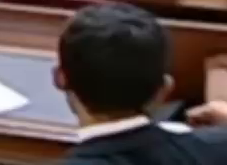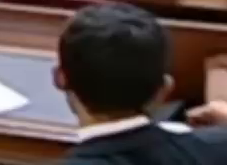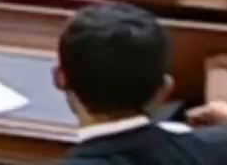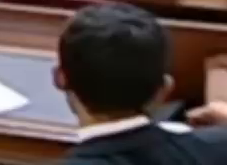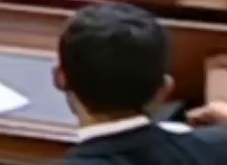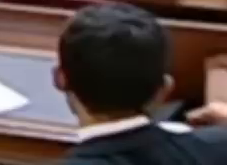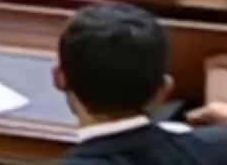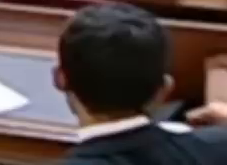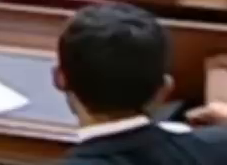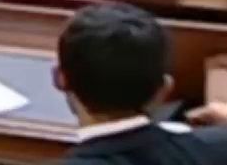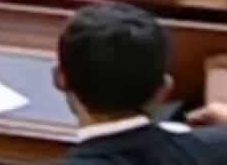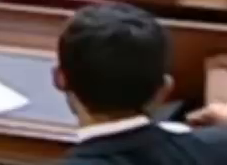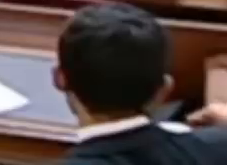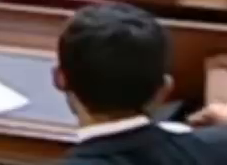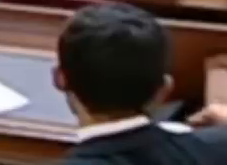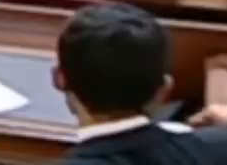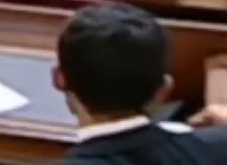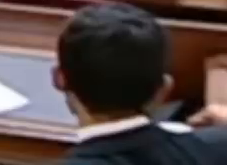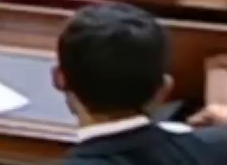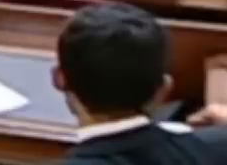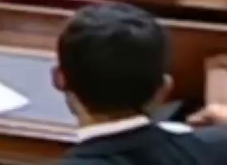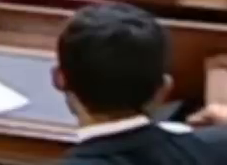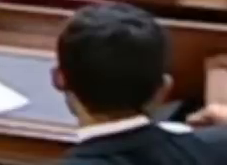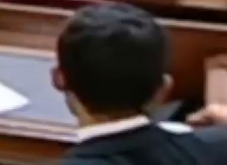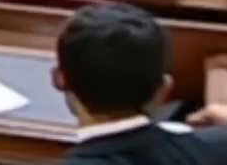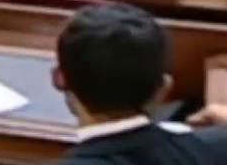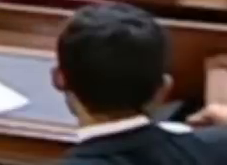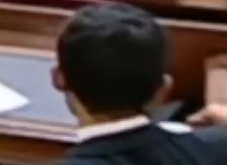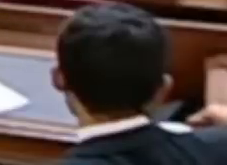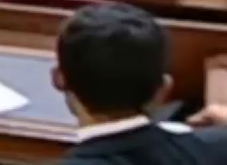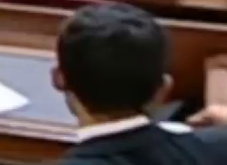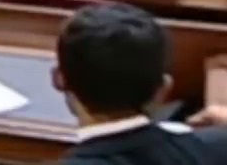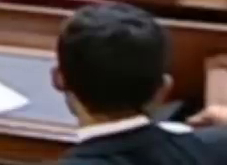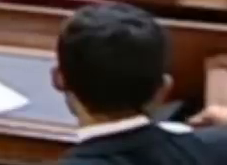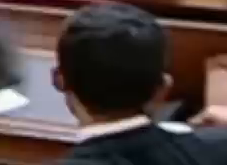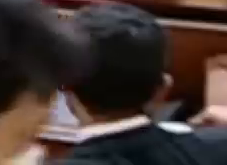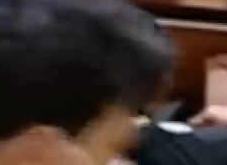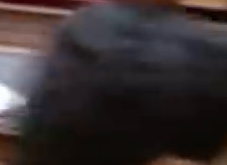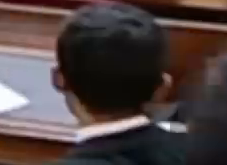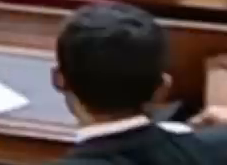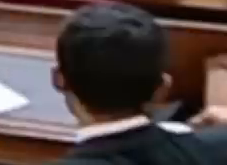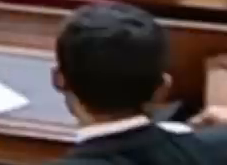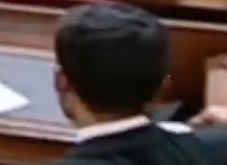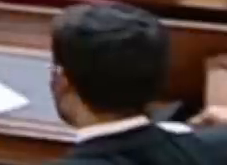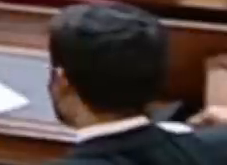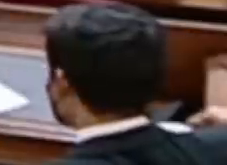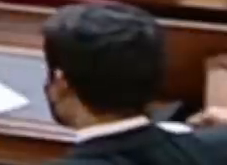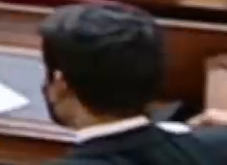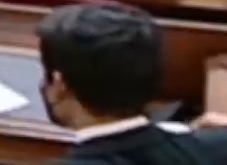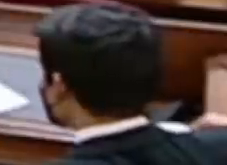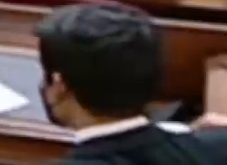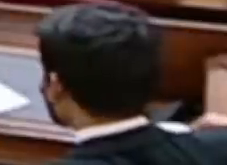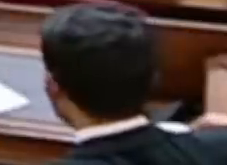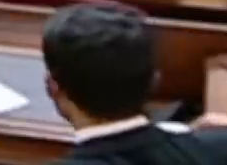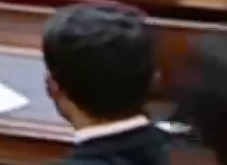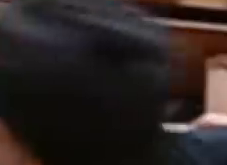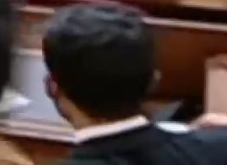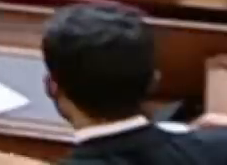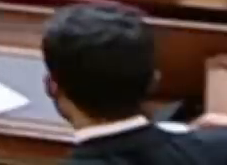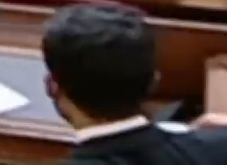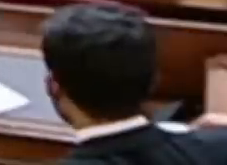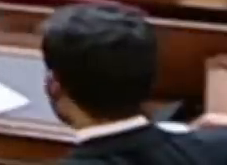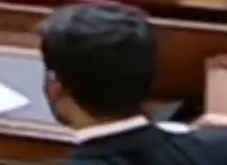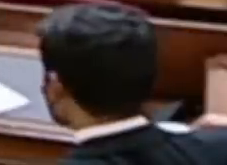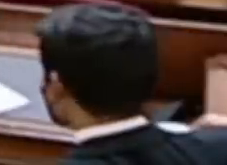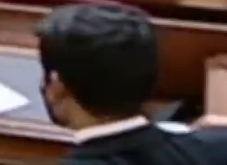garantiza transparencia y formalidad. No dude usted de que esta sesión es legalmente. Pierda entonces cuidado. Puedo hacer las preguntas. Con